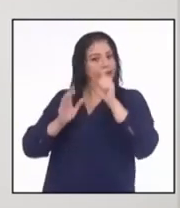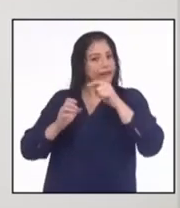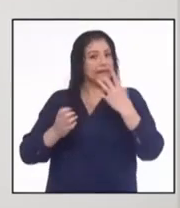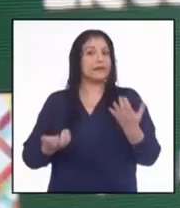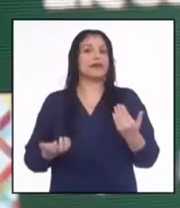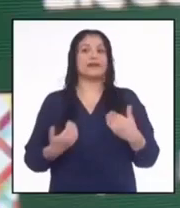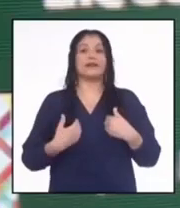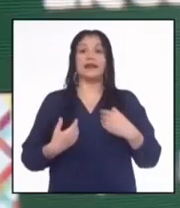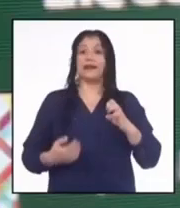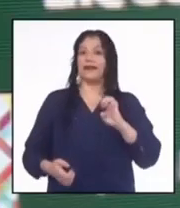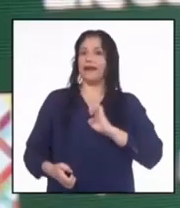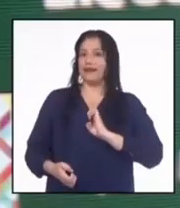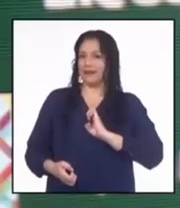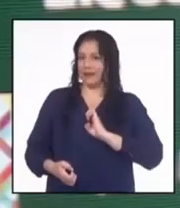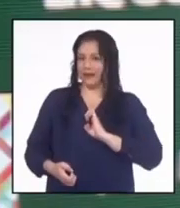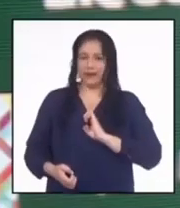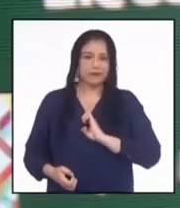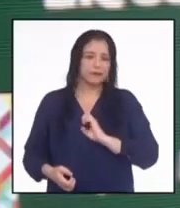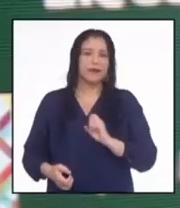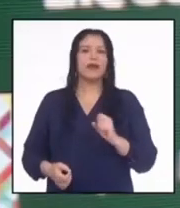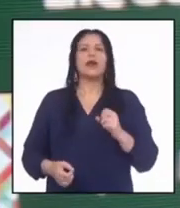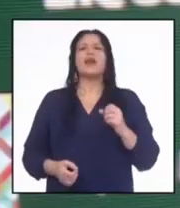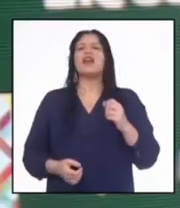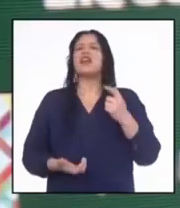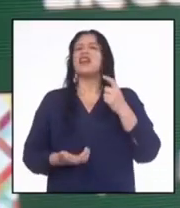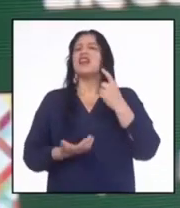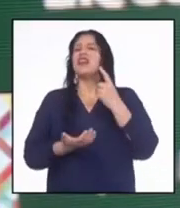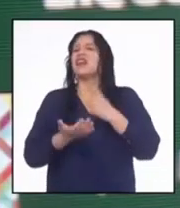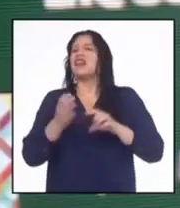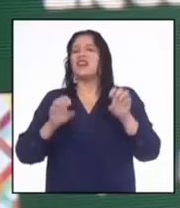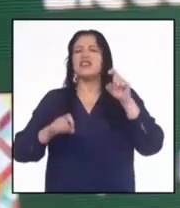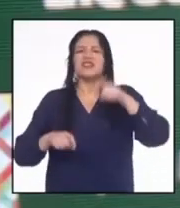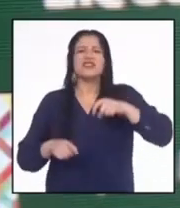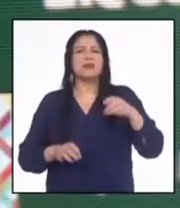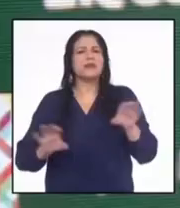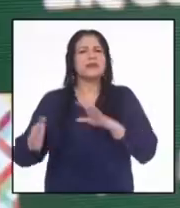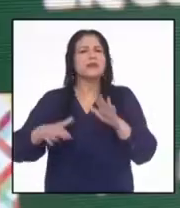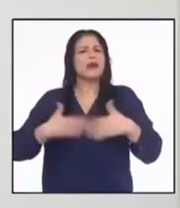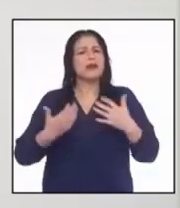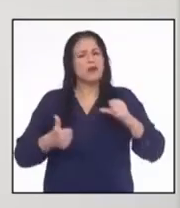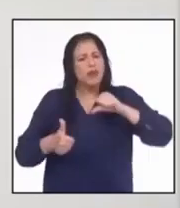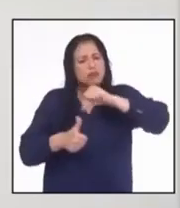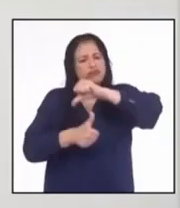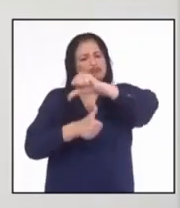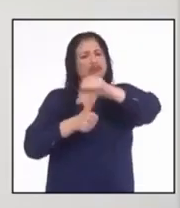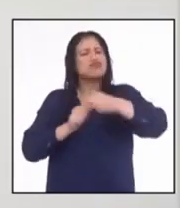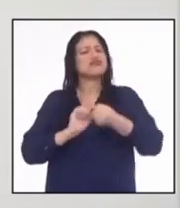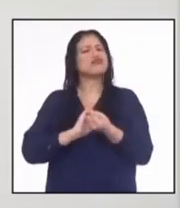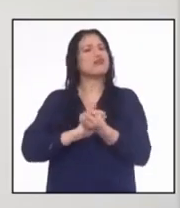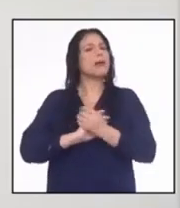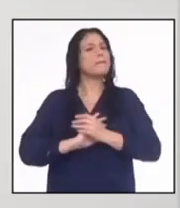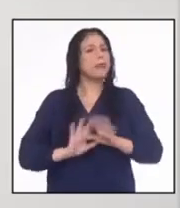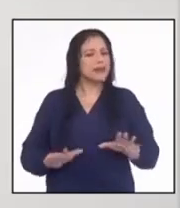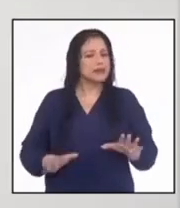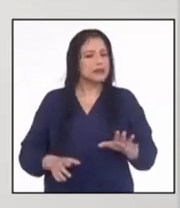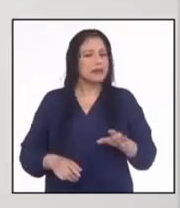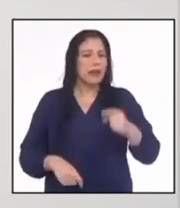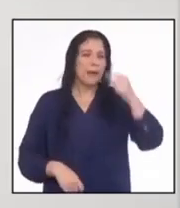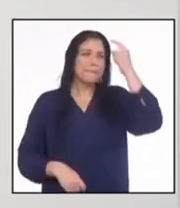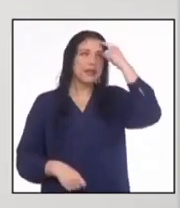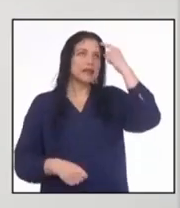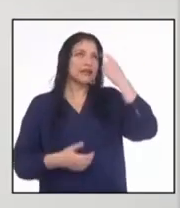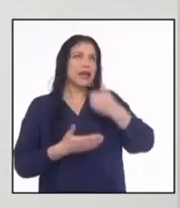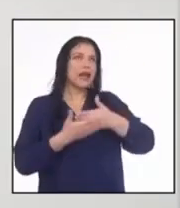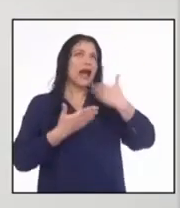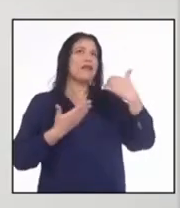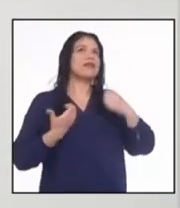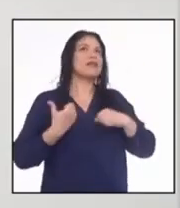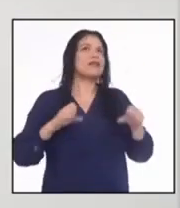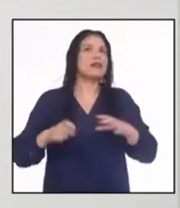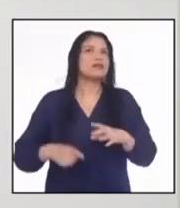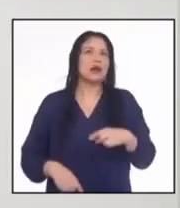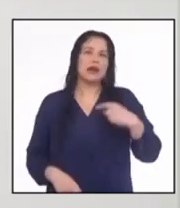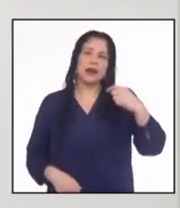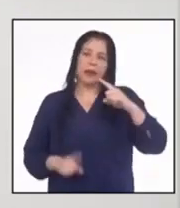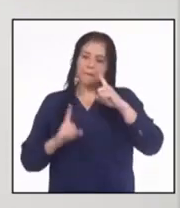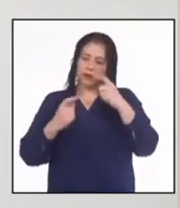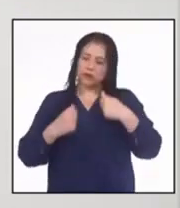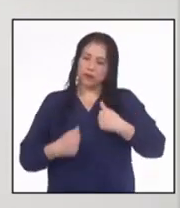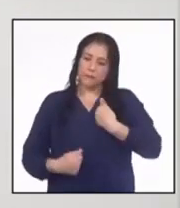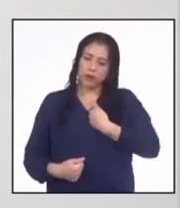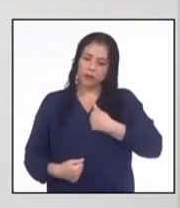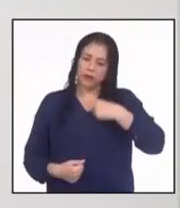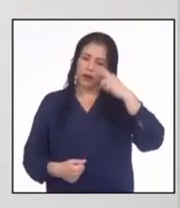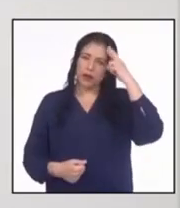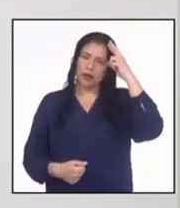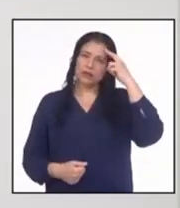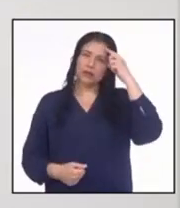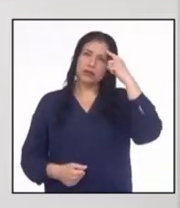consistencia ética. ¿Qué tenemos que hacer para convivir pacíficamente? Pensar antes de actuar, preguntarnos por nuestras razones y